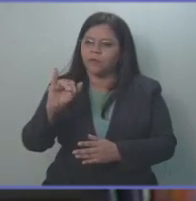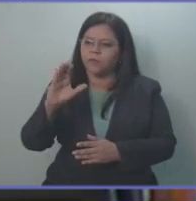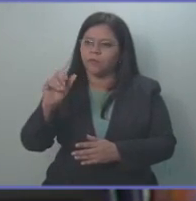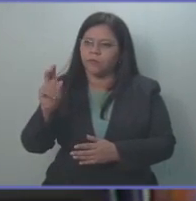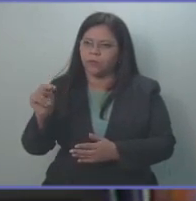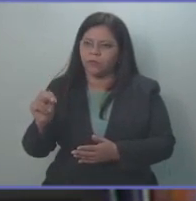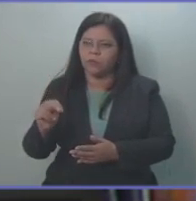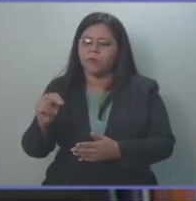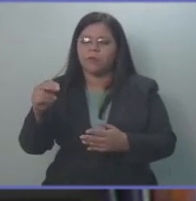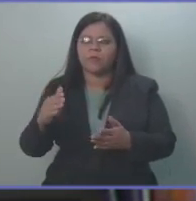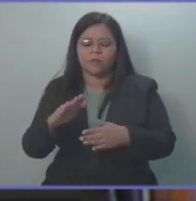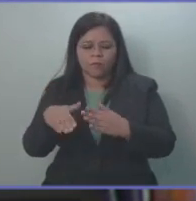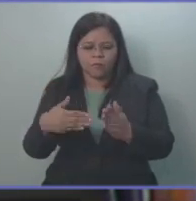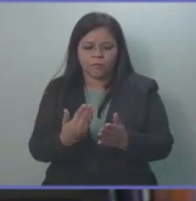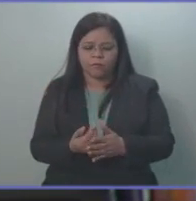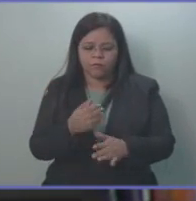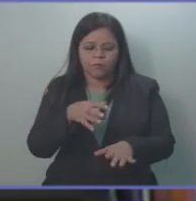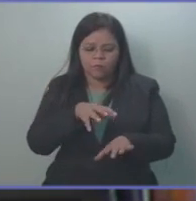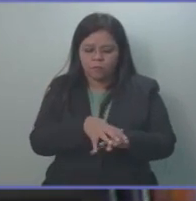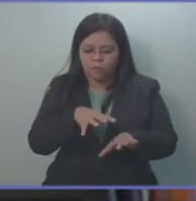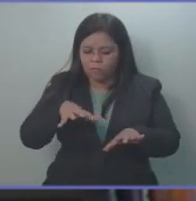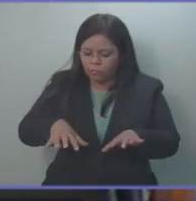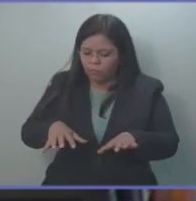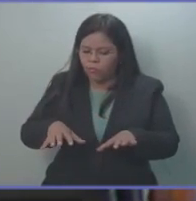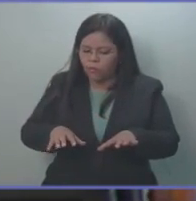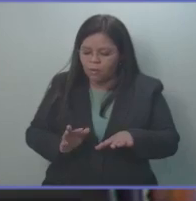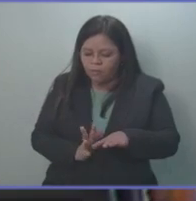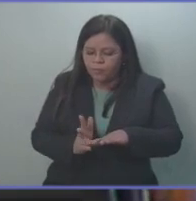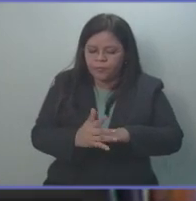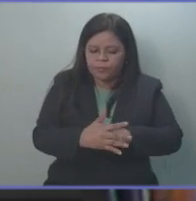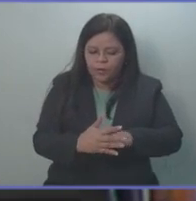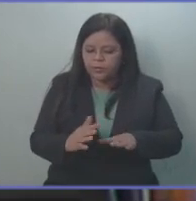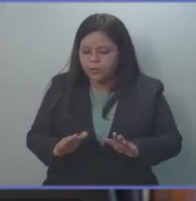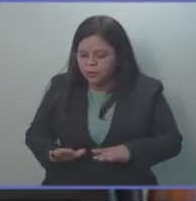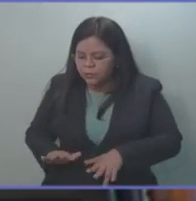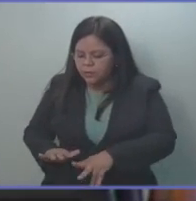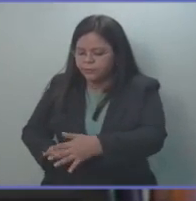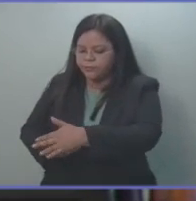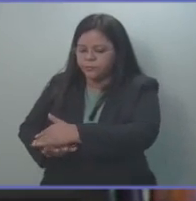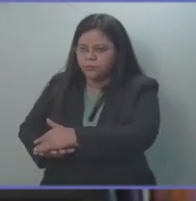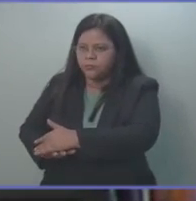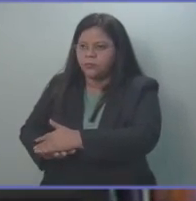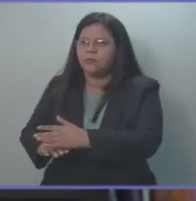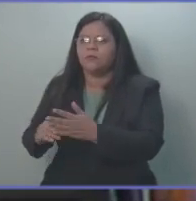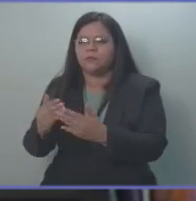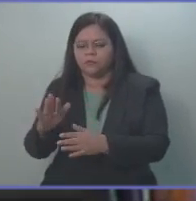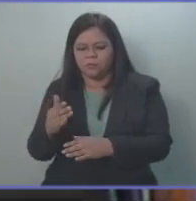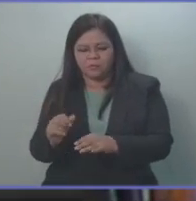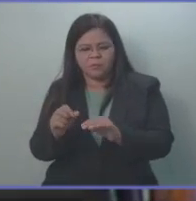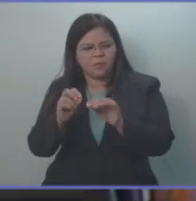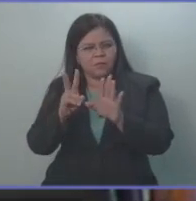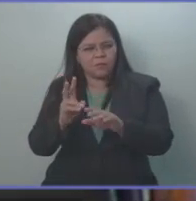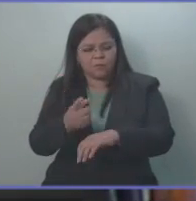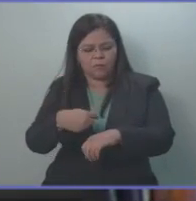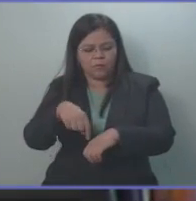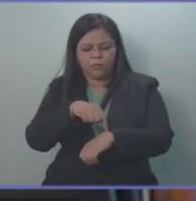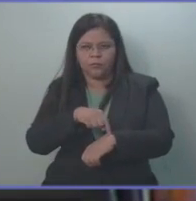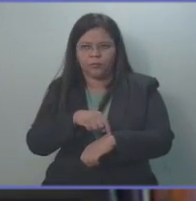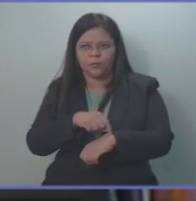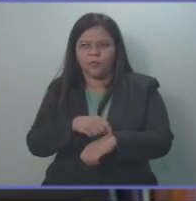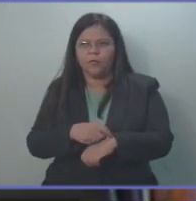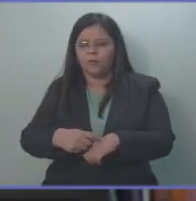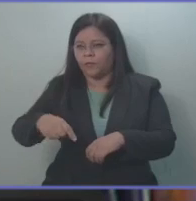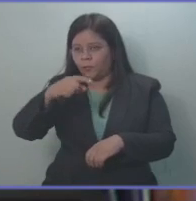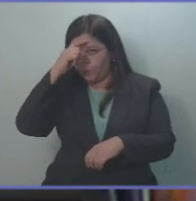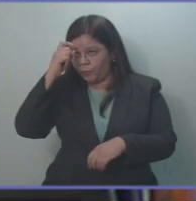certificación extractada de ambas islas y hemos ido más adelante todavía en no menos de 6-7 horas de